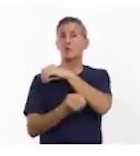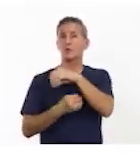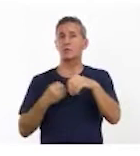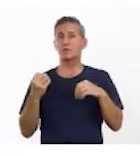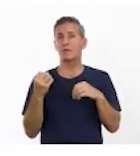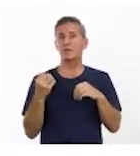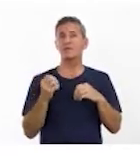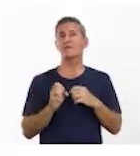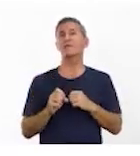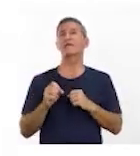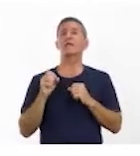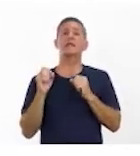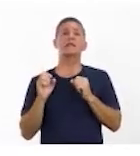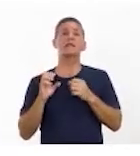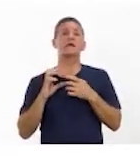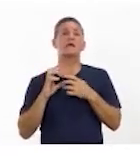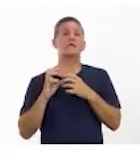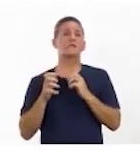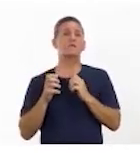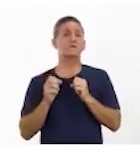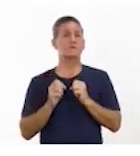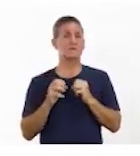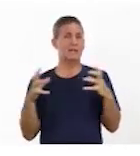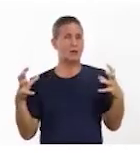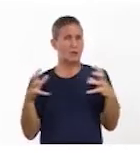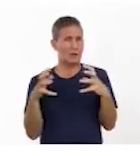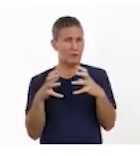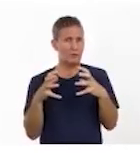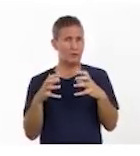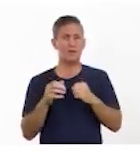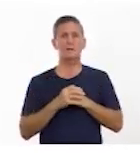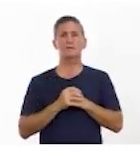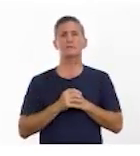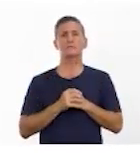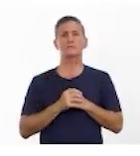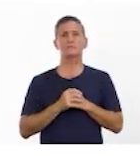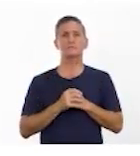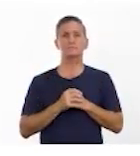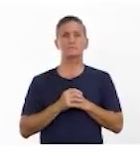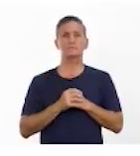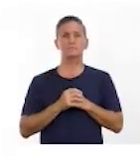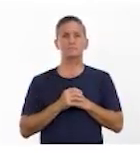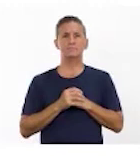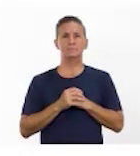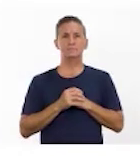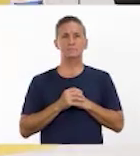de entalpía de formación molar de los reaccionantes.